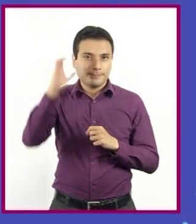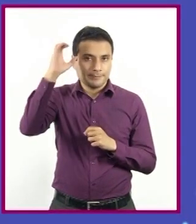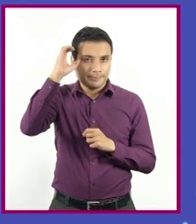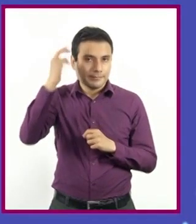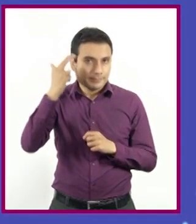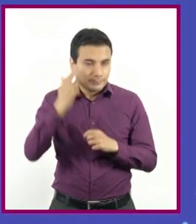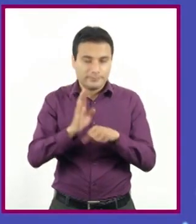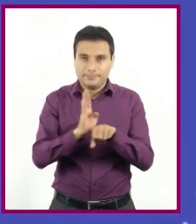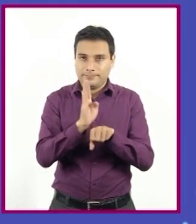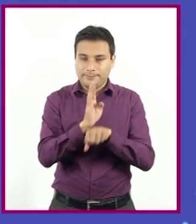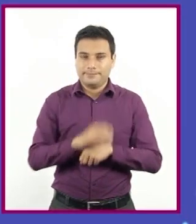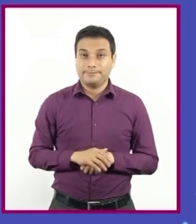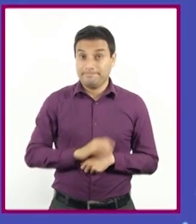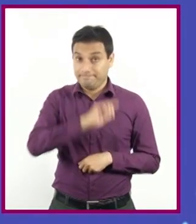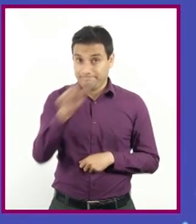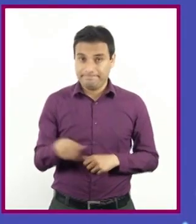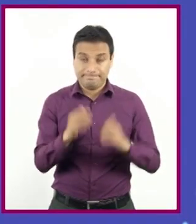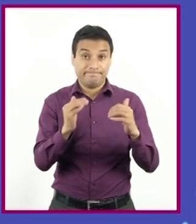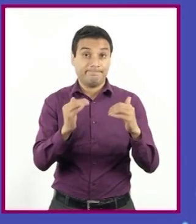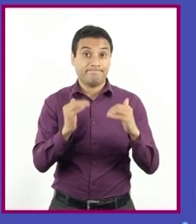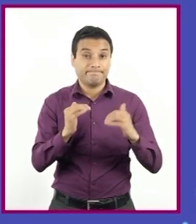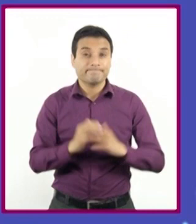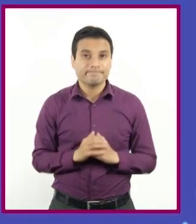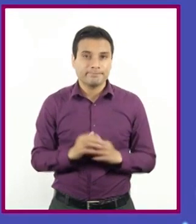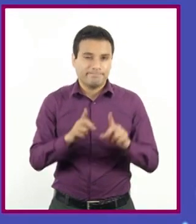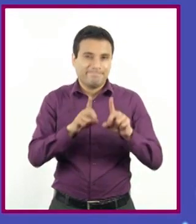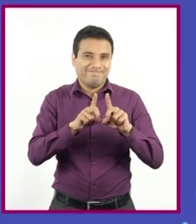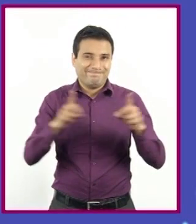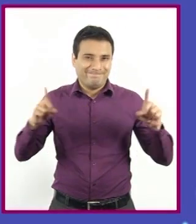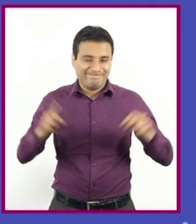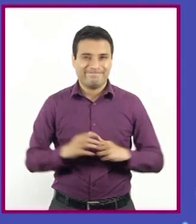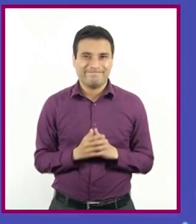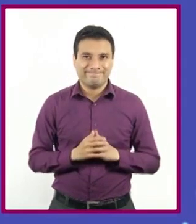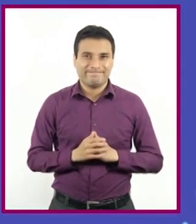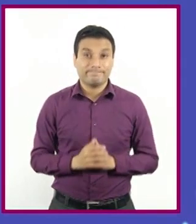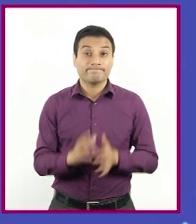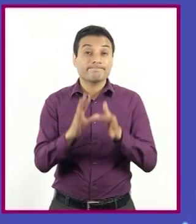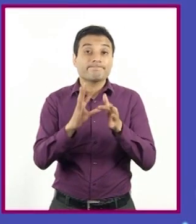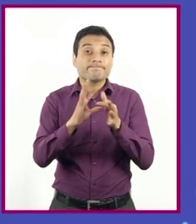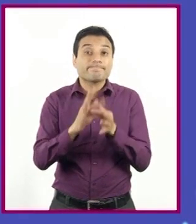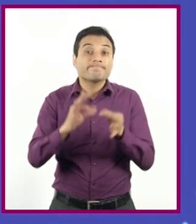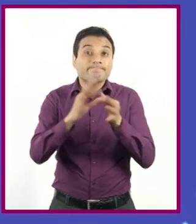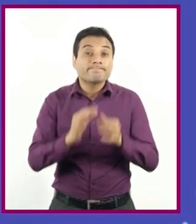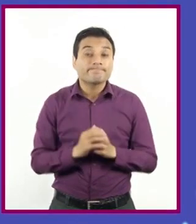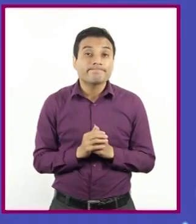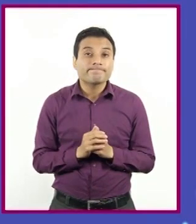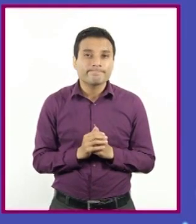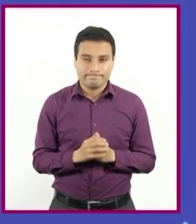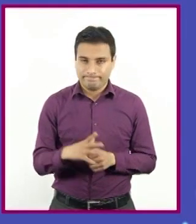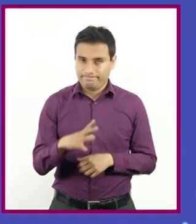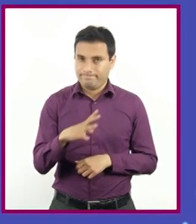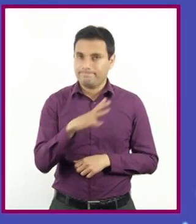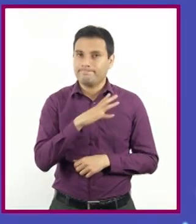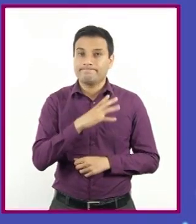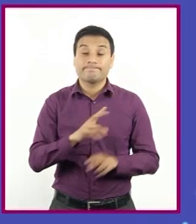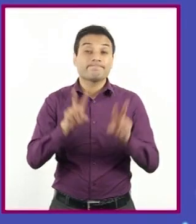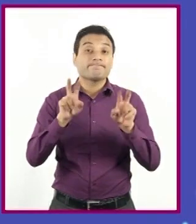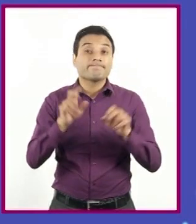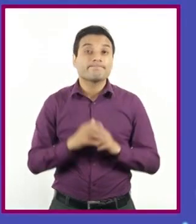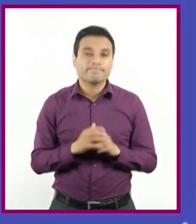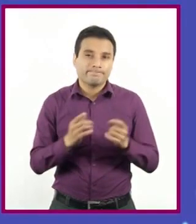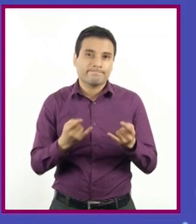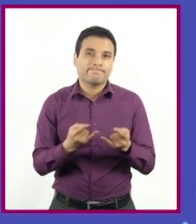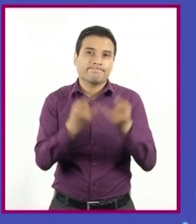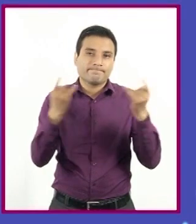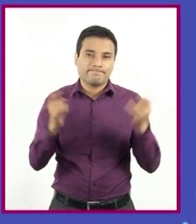Brasil. Después está el desarrollo del programa, en donde se inserta una sección titulada